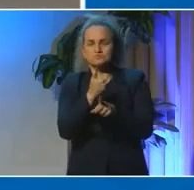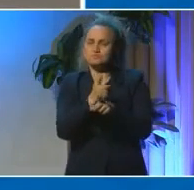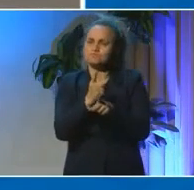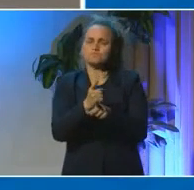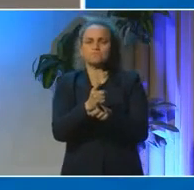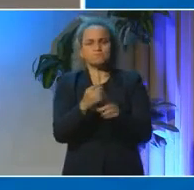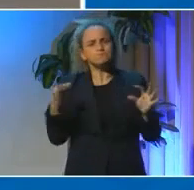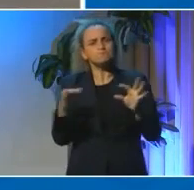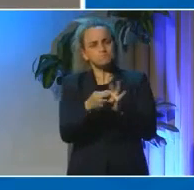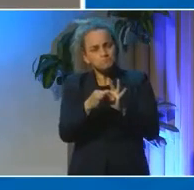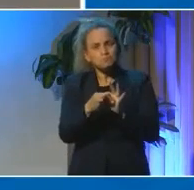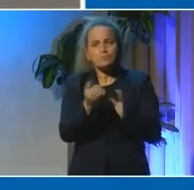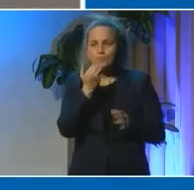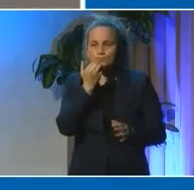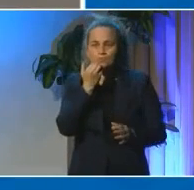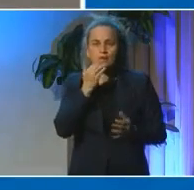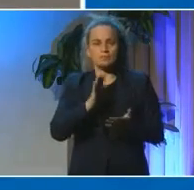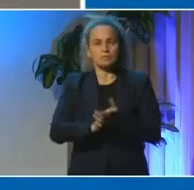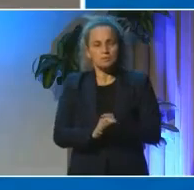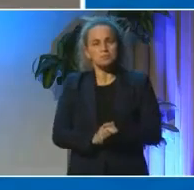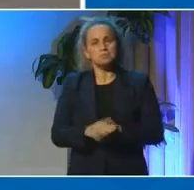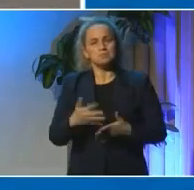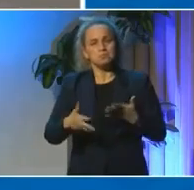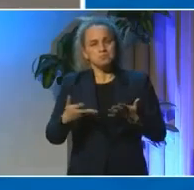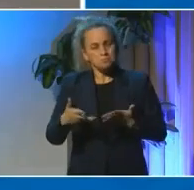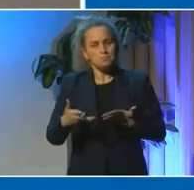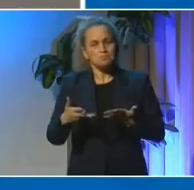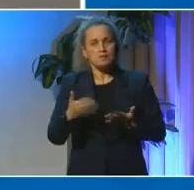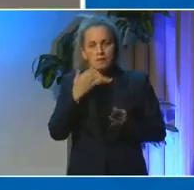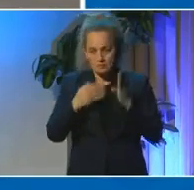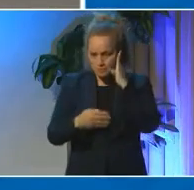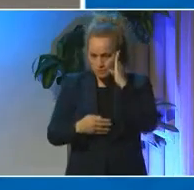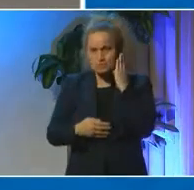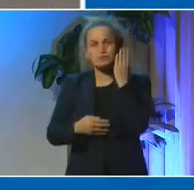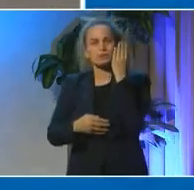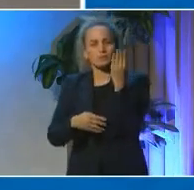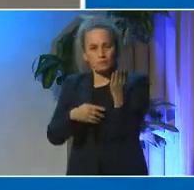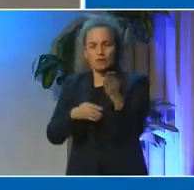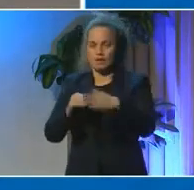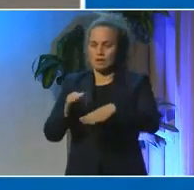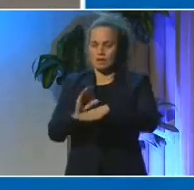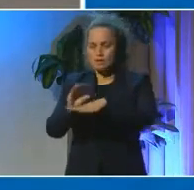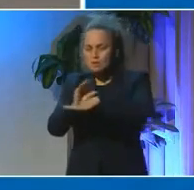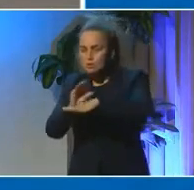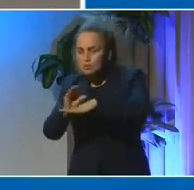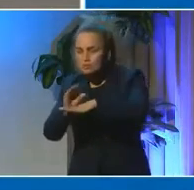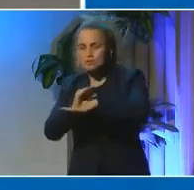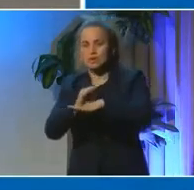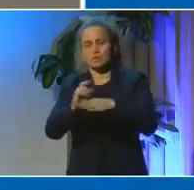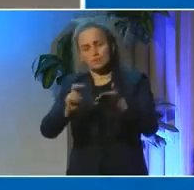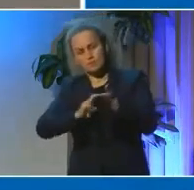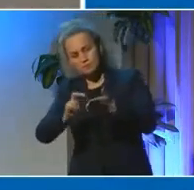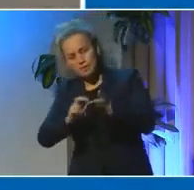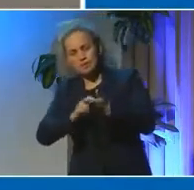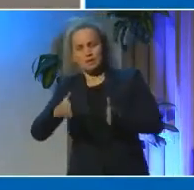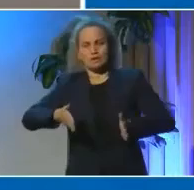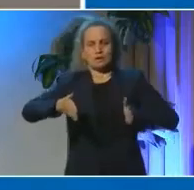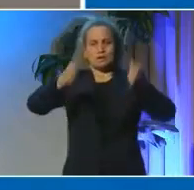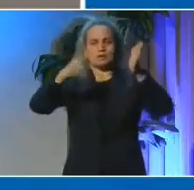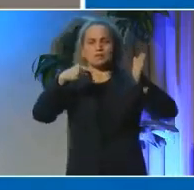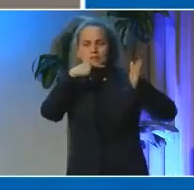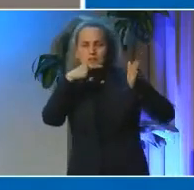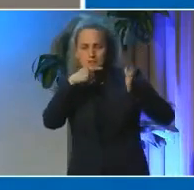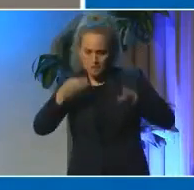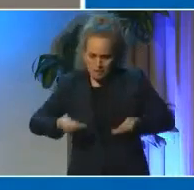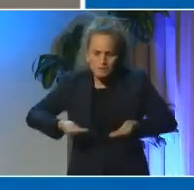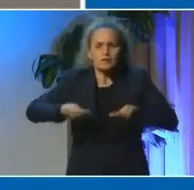conexión de si yo logro de verdad entregar mi celular mi computador mi impresora mi nevera Qué